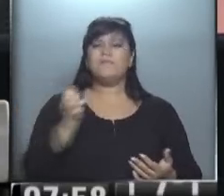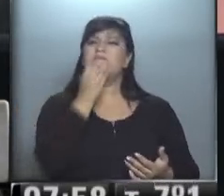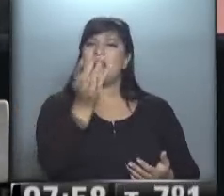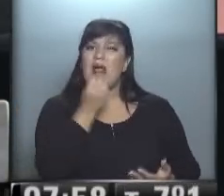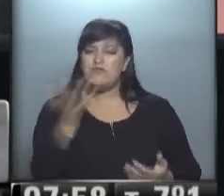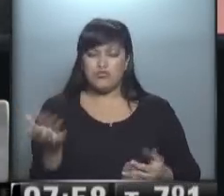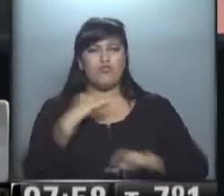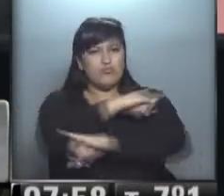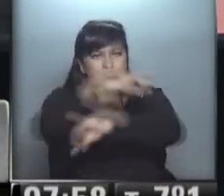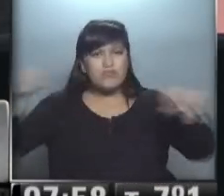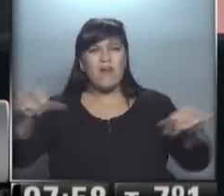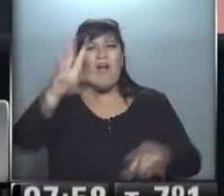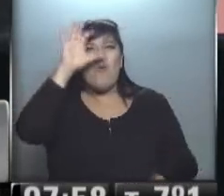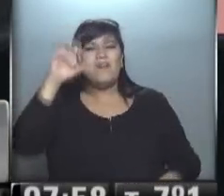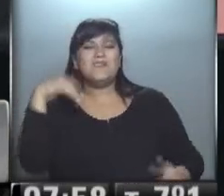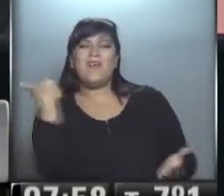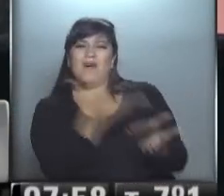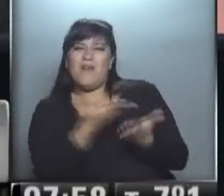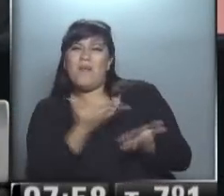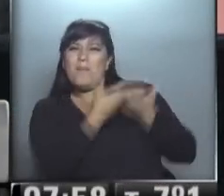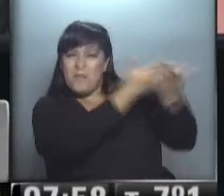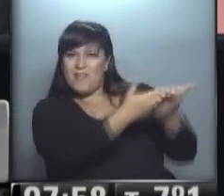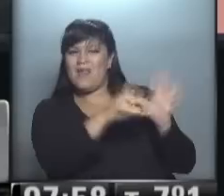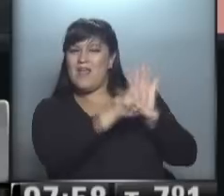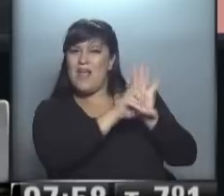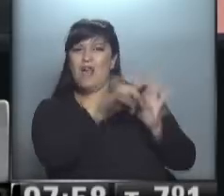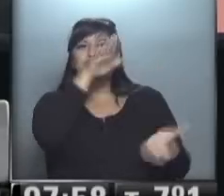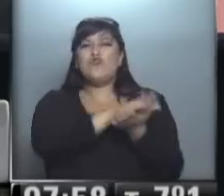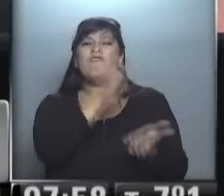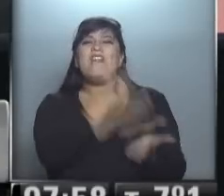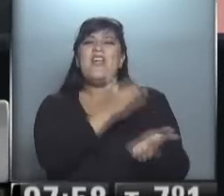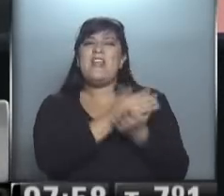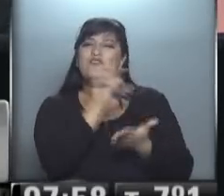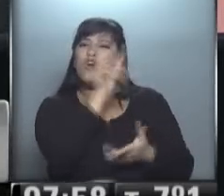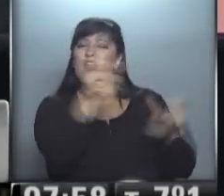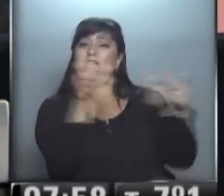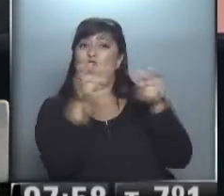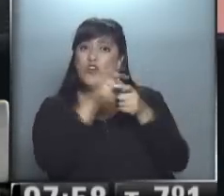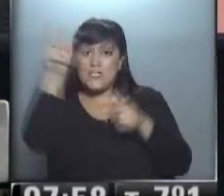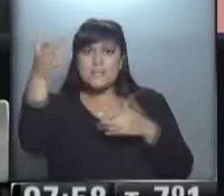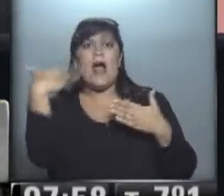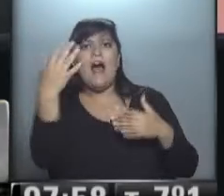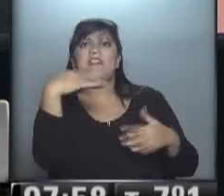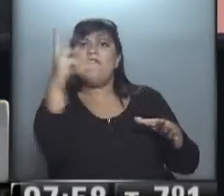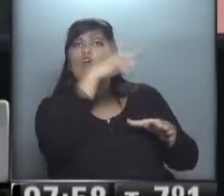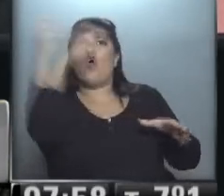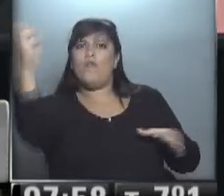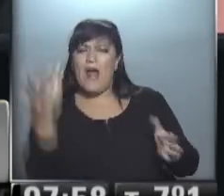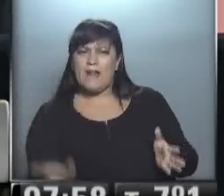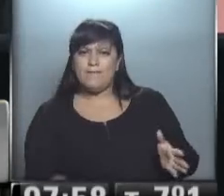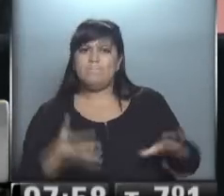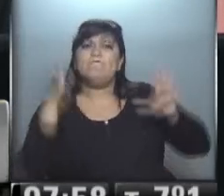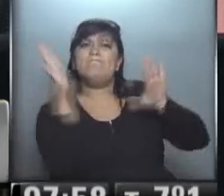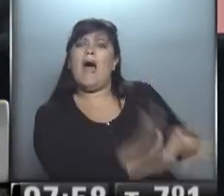recordemos con las solicitadas legales que difundió con respecto al derecho de los bonistas al derecho a cobrar de aquellos que están